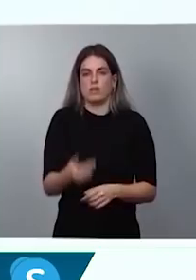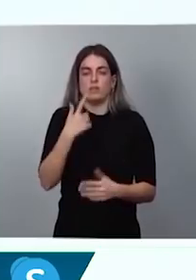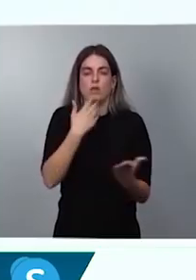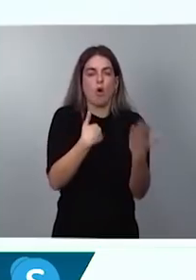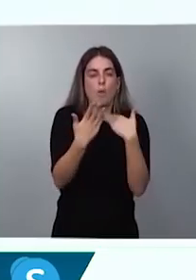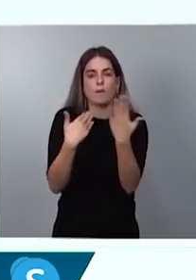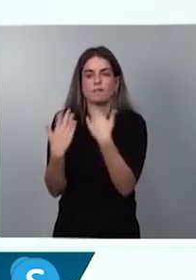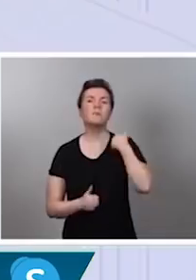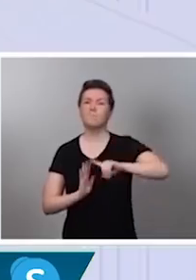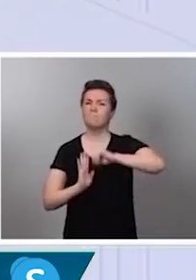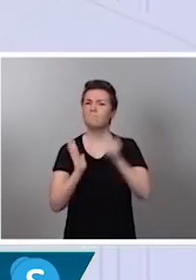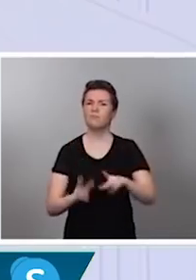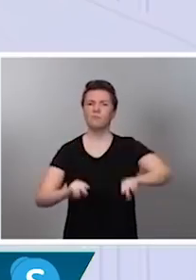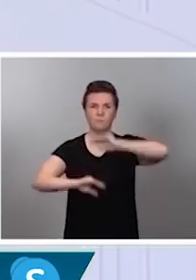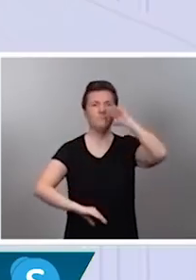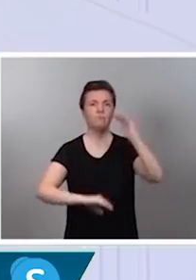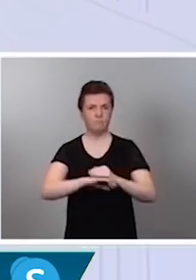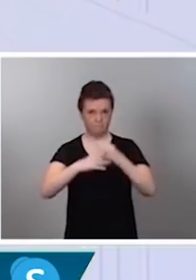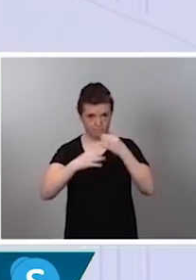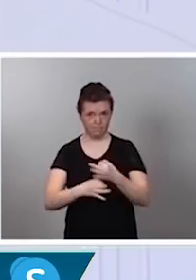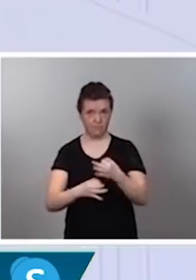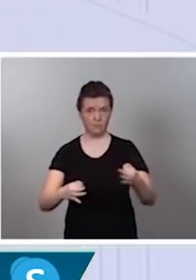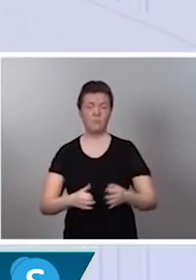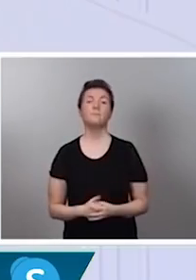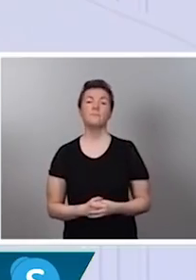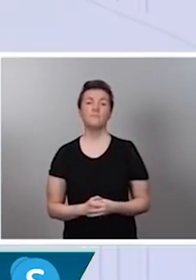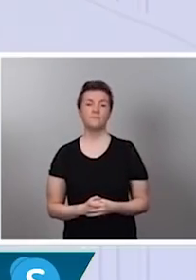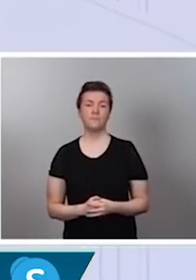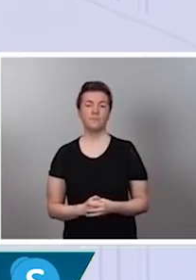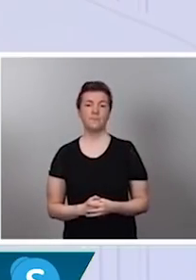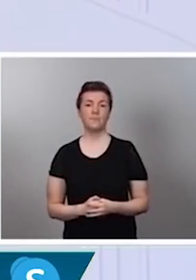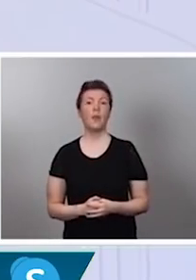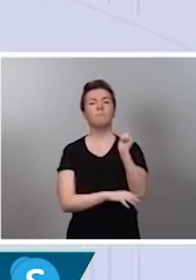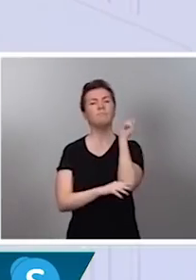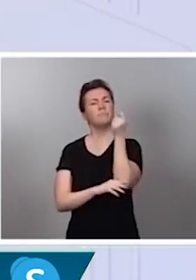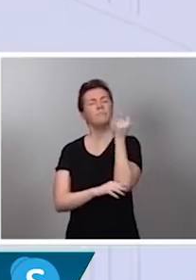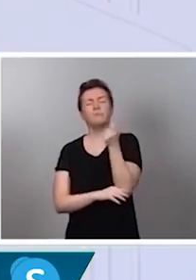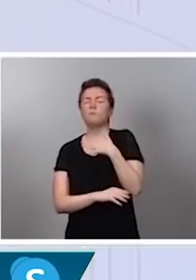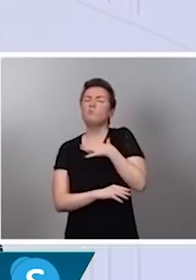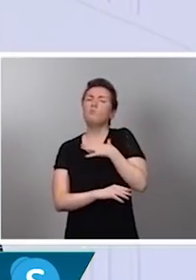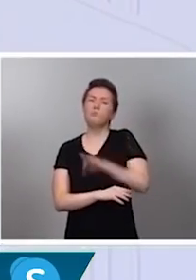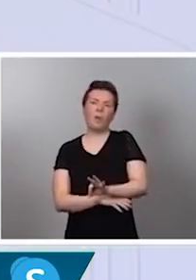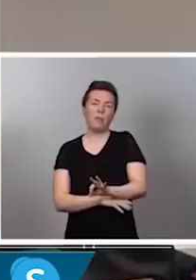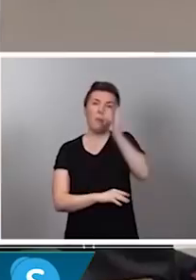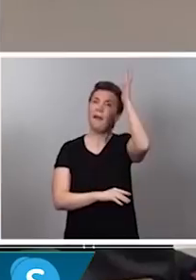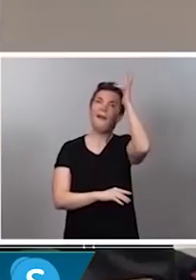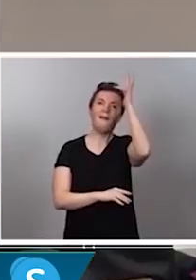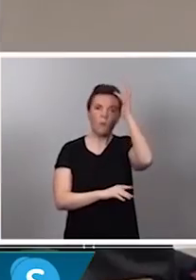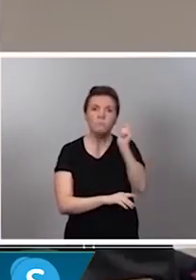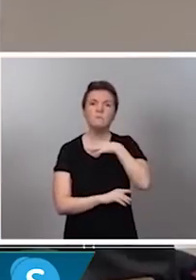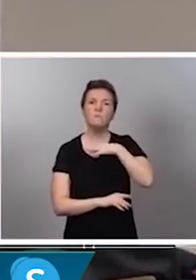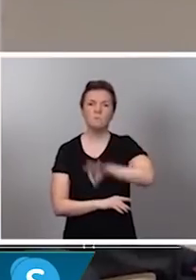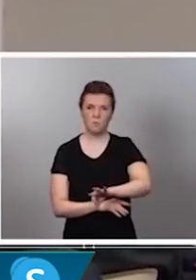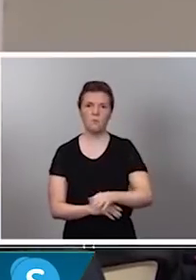completamente callados con la inflación prácticamente en el 8% y lo que el gobierno quiere tiene es